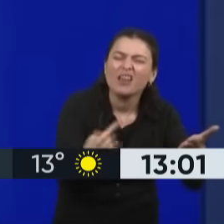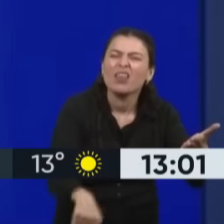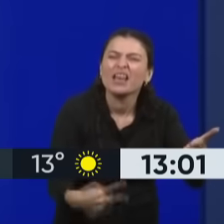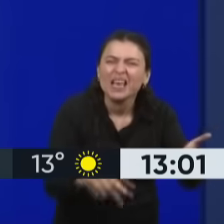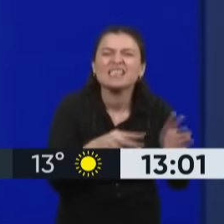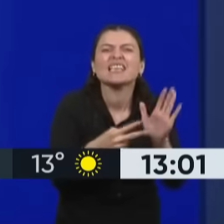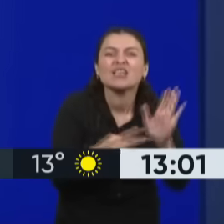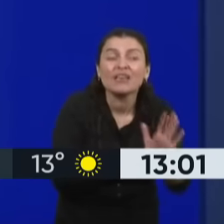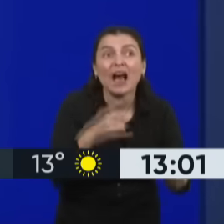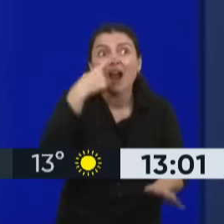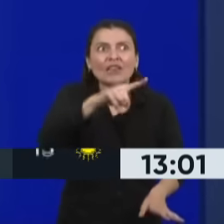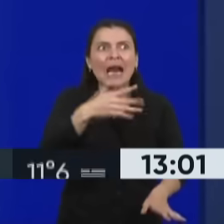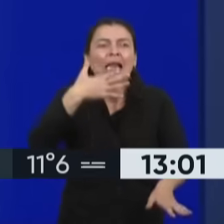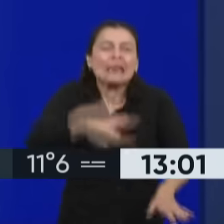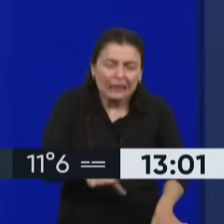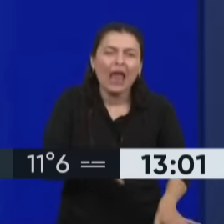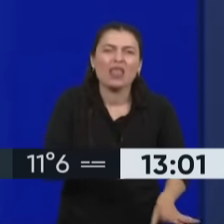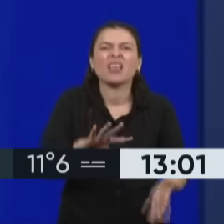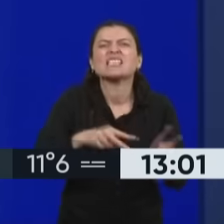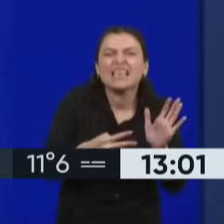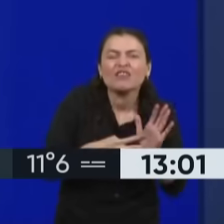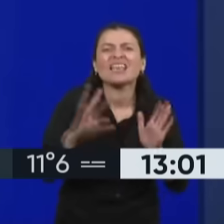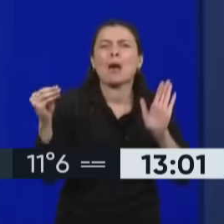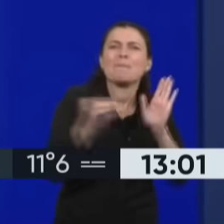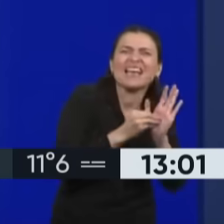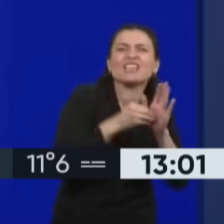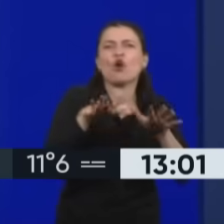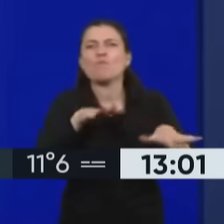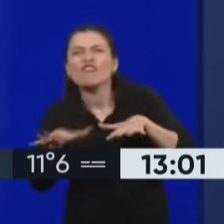sistema de precios. Entenderán qué es la fatal arrogancia,